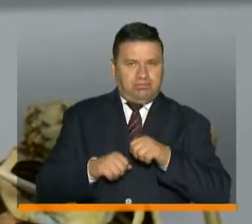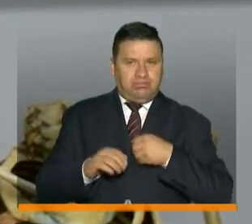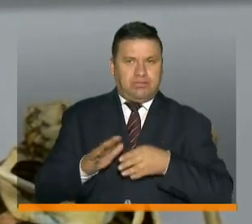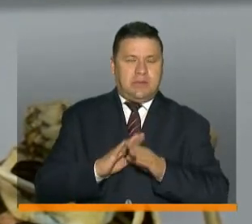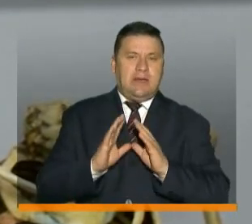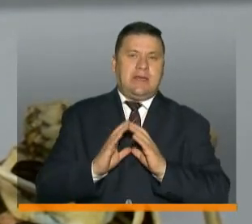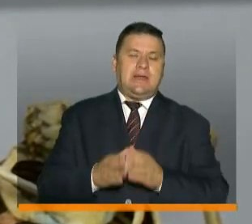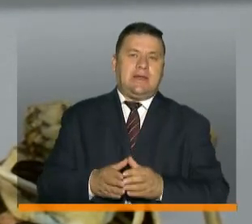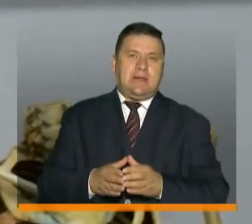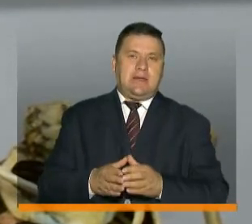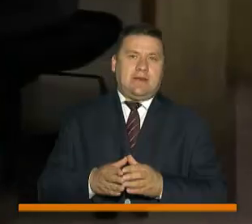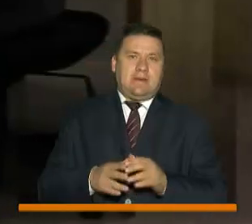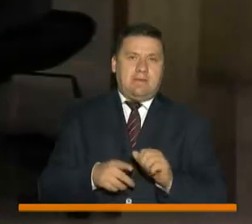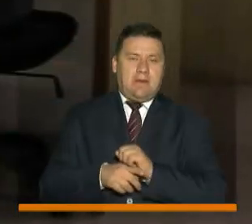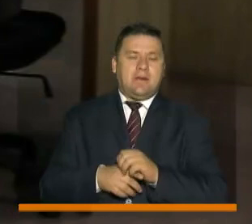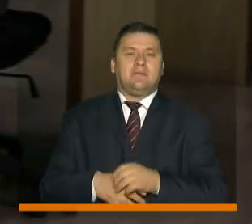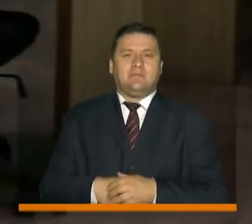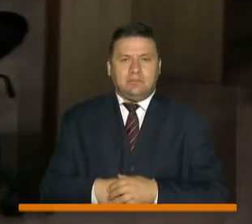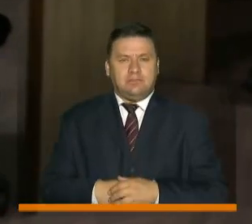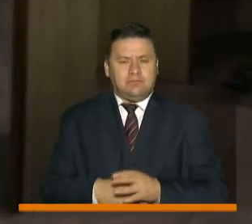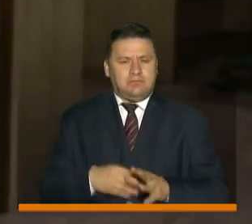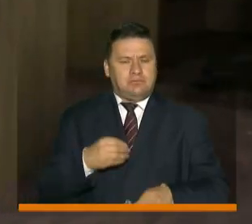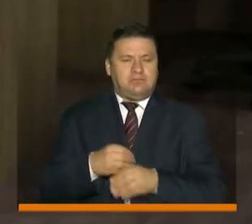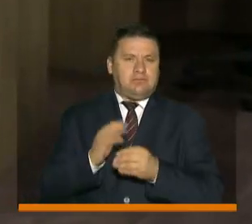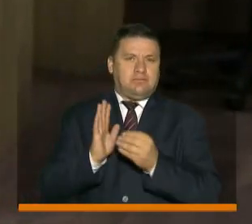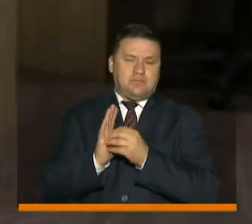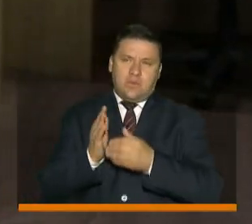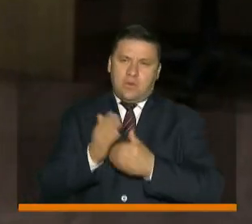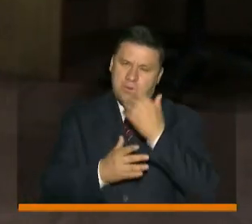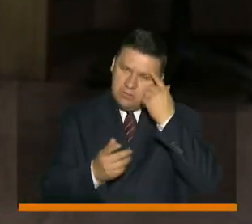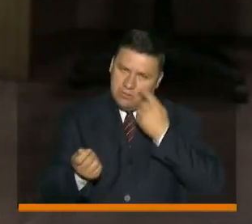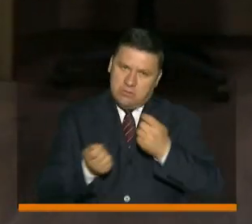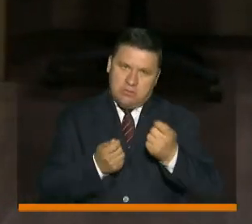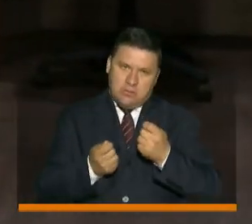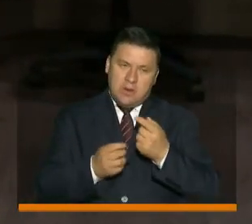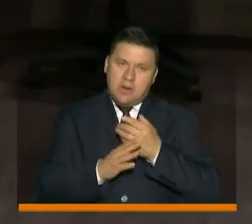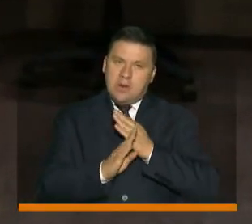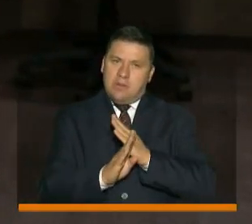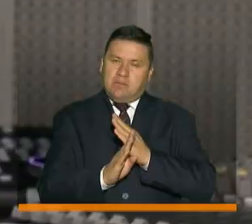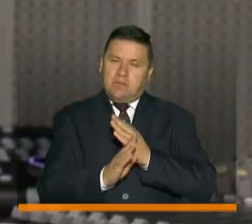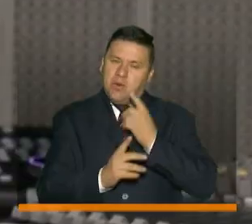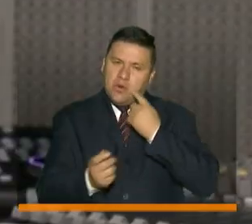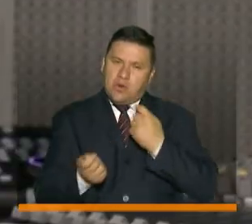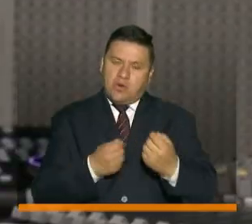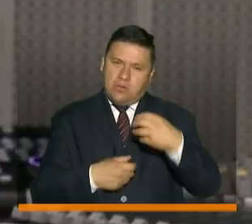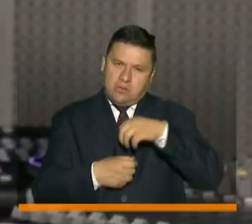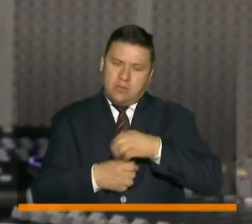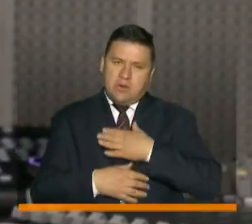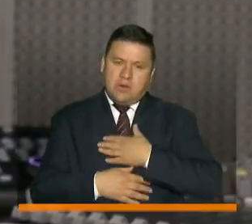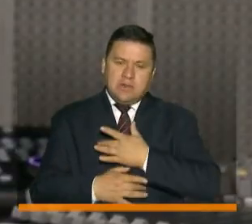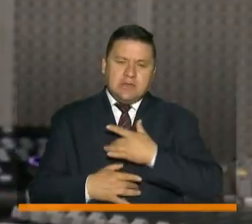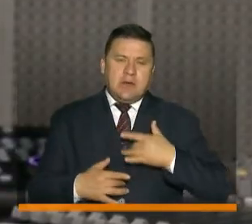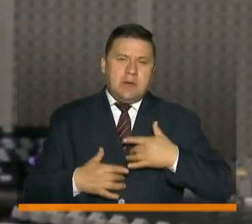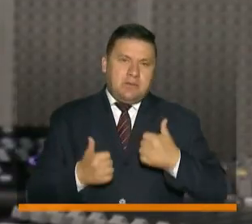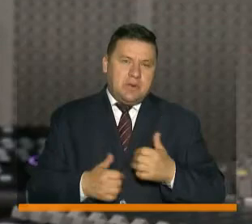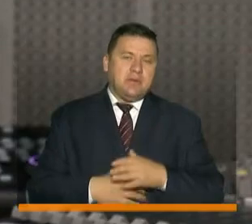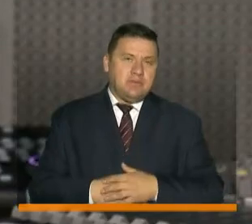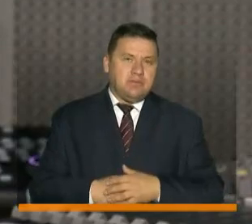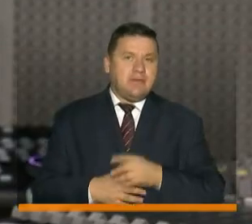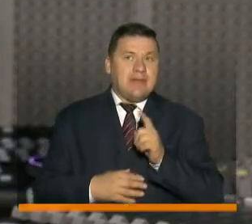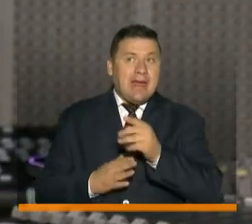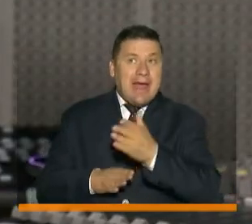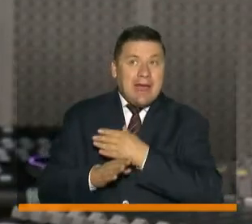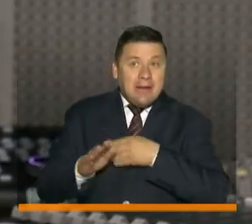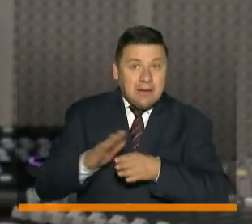nuestras clases y sitios de práctica. Se ha implementado nuevas estrategias para tener bioseguridad y control de nuestro estado de salud. Debemos de llenar un